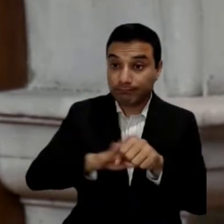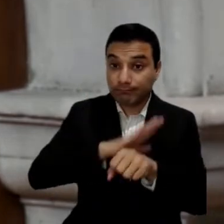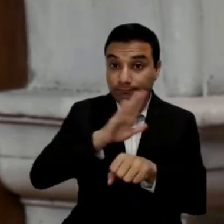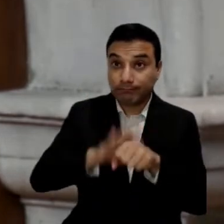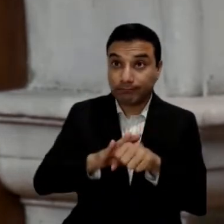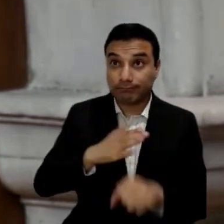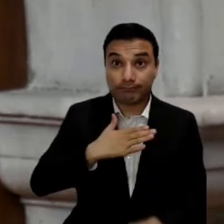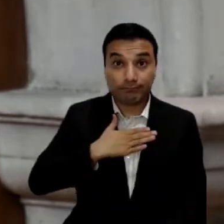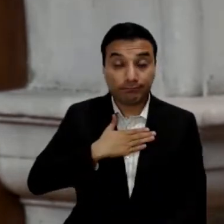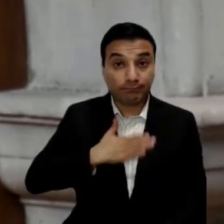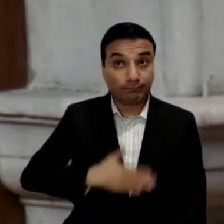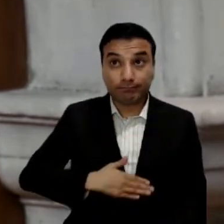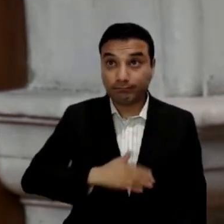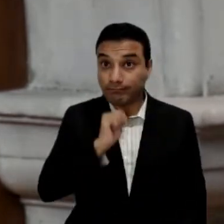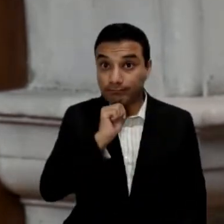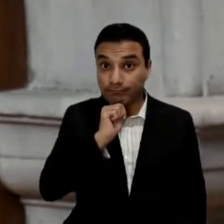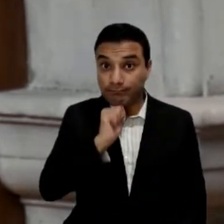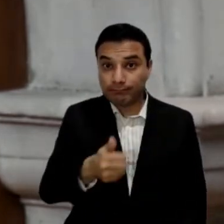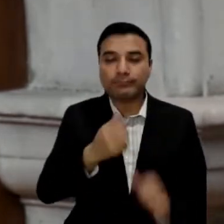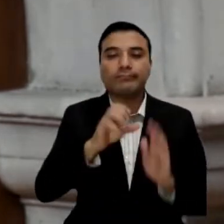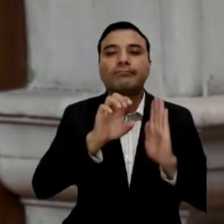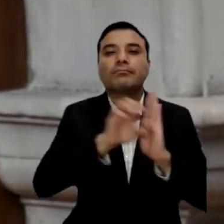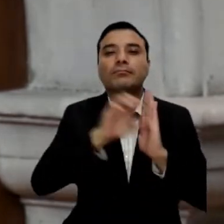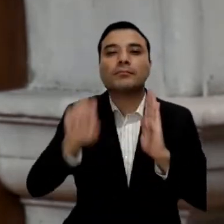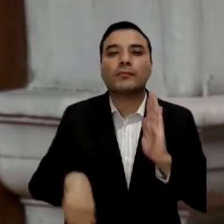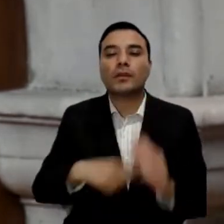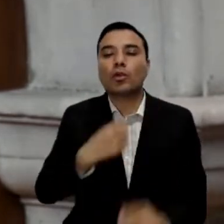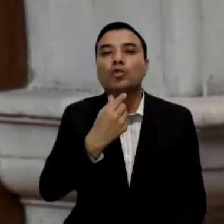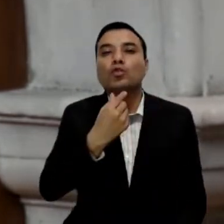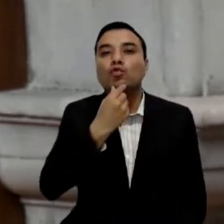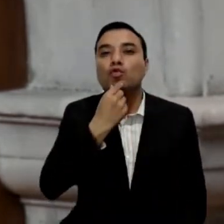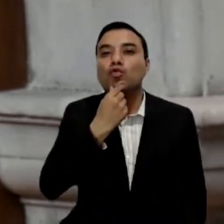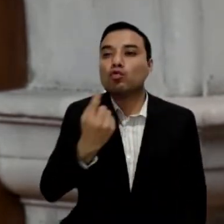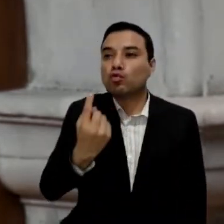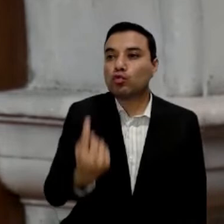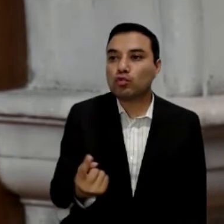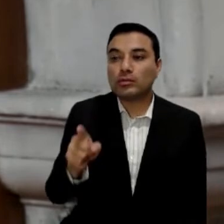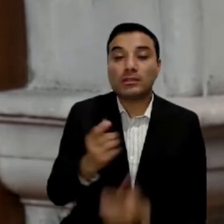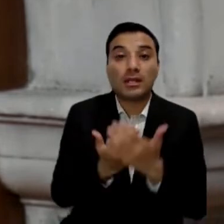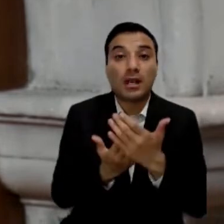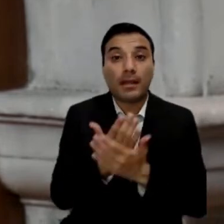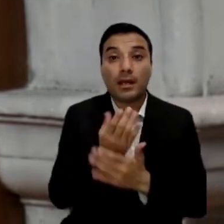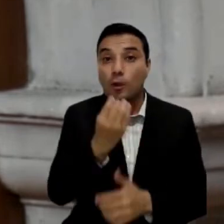justa, cuando un niño no ha comido y tiene que aprender y